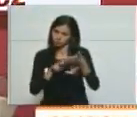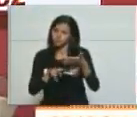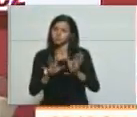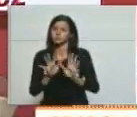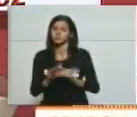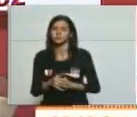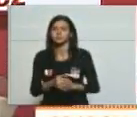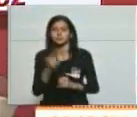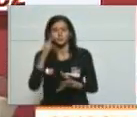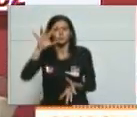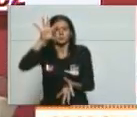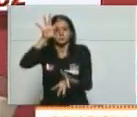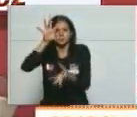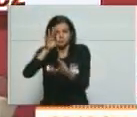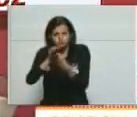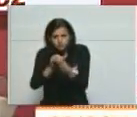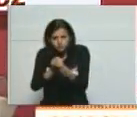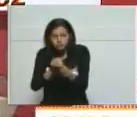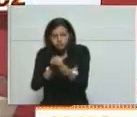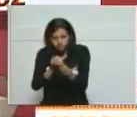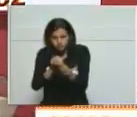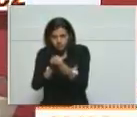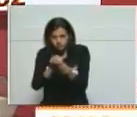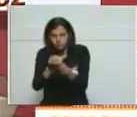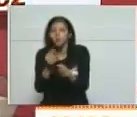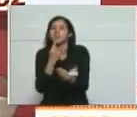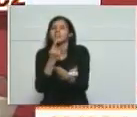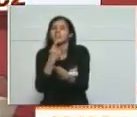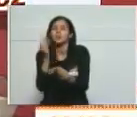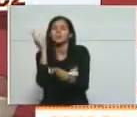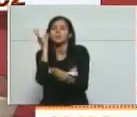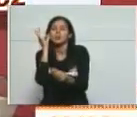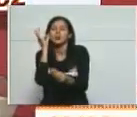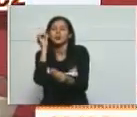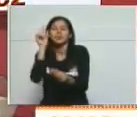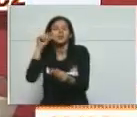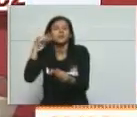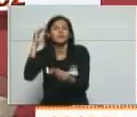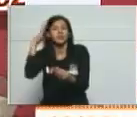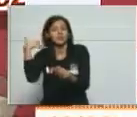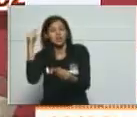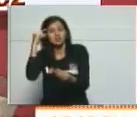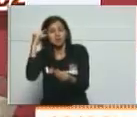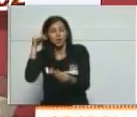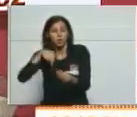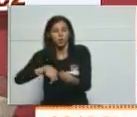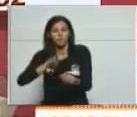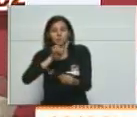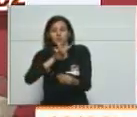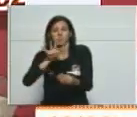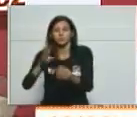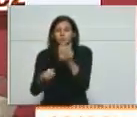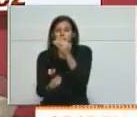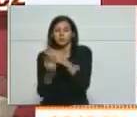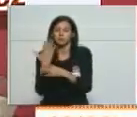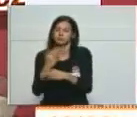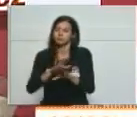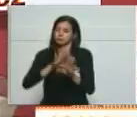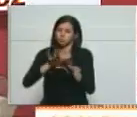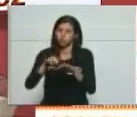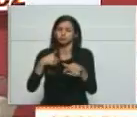Veamos el resumen de la rueda de prensa ofrecida por la fiscal general de la República, Luisa Ortega Díaz, este 24 de mayo. Yo debo decir que me solidarizo con lo que está